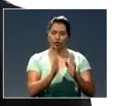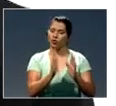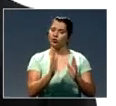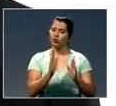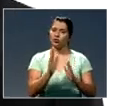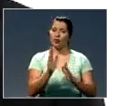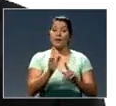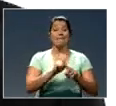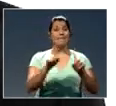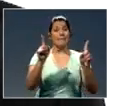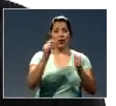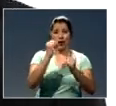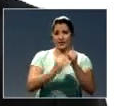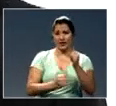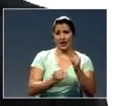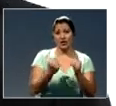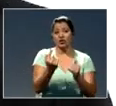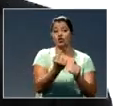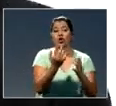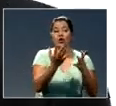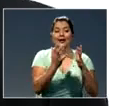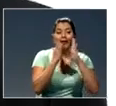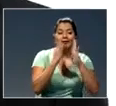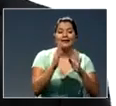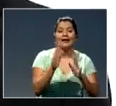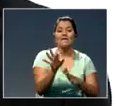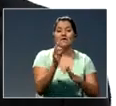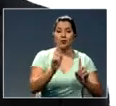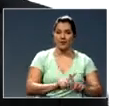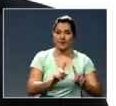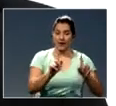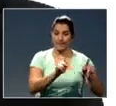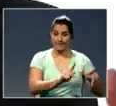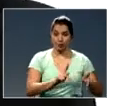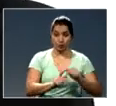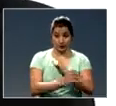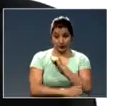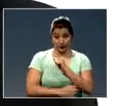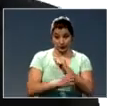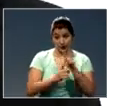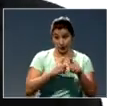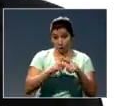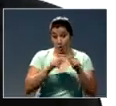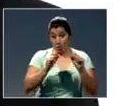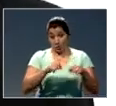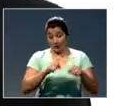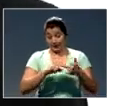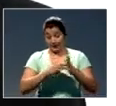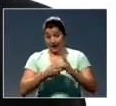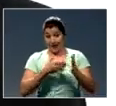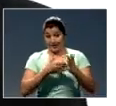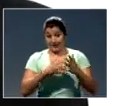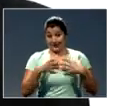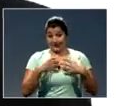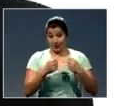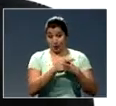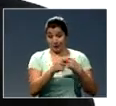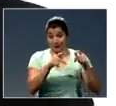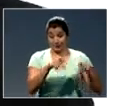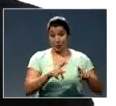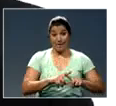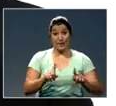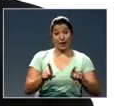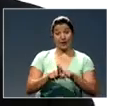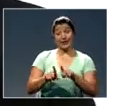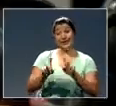personas migrantes en condición irregular, que no solo podría poner en riesgo la salud de esa persona, sino que el tema de VIH es un tema de